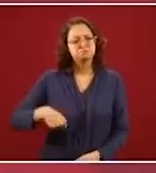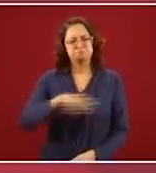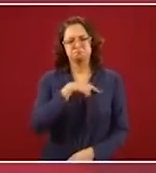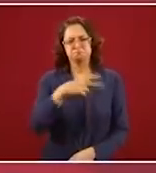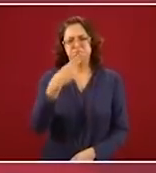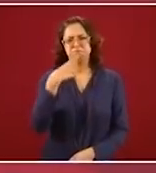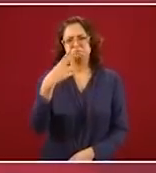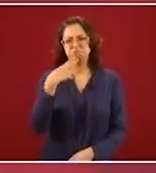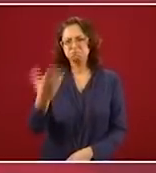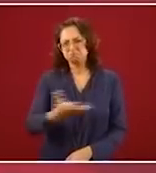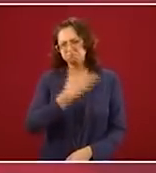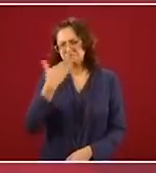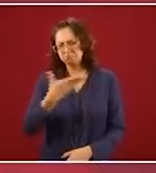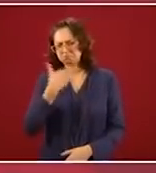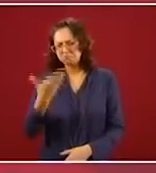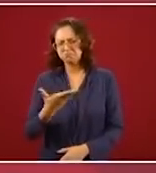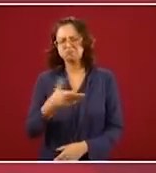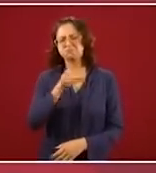eso no